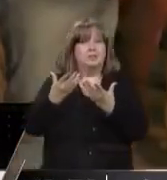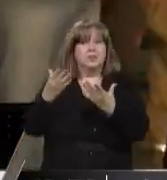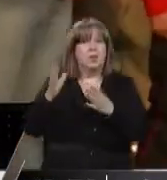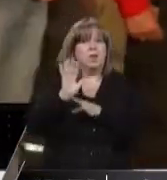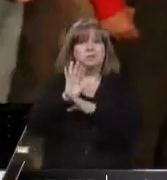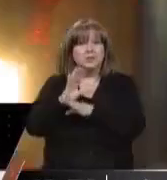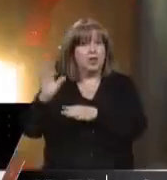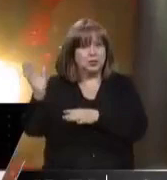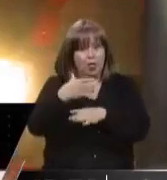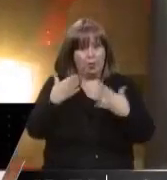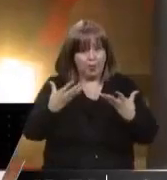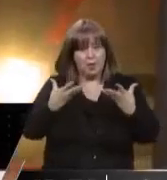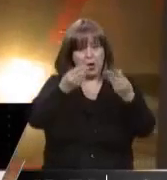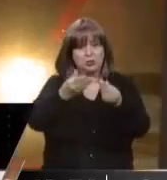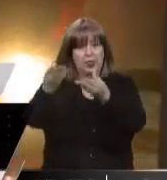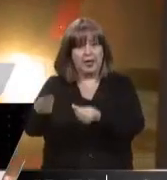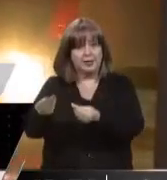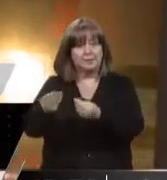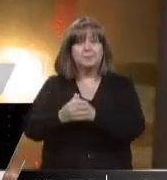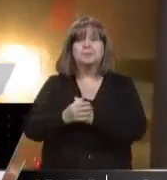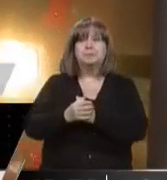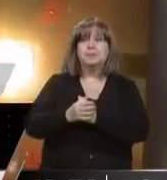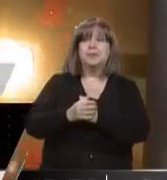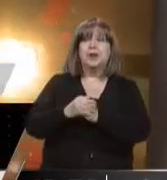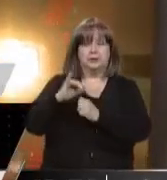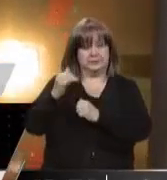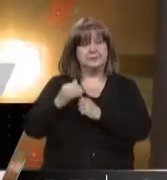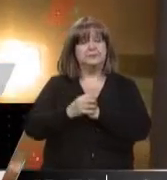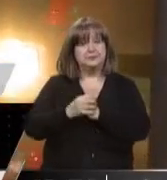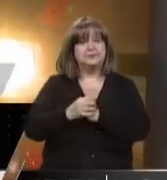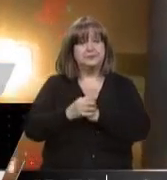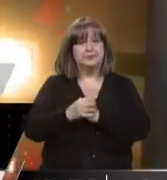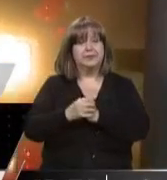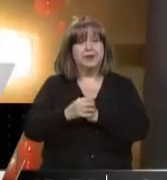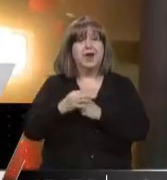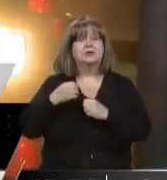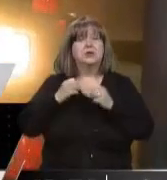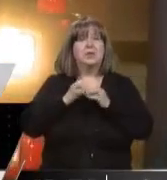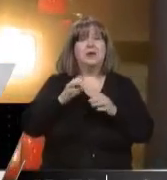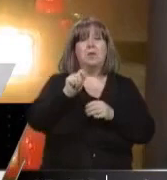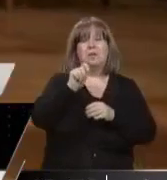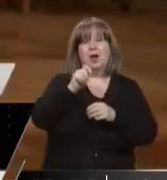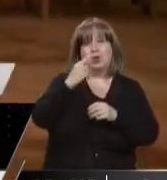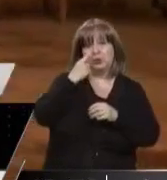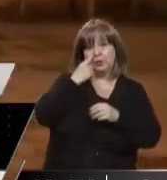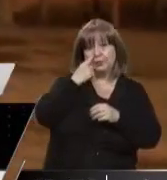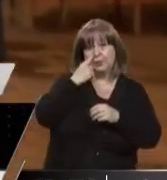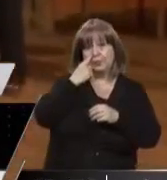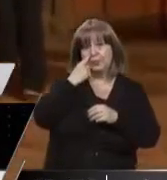hacer en esta campaña. Sí, sí, totalmente. Nosotros, bueno, empezamos en el mes de junio con esta